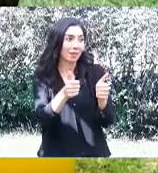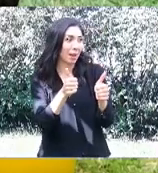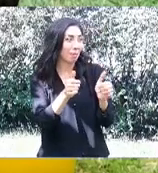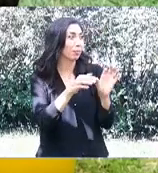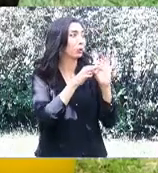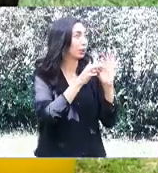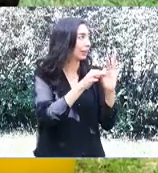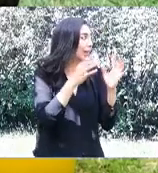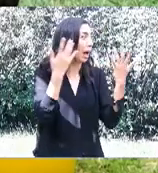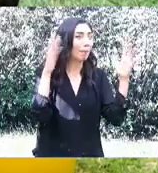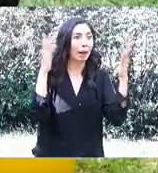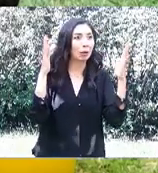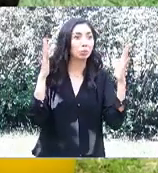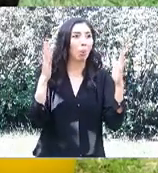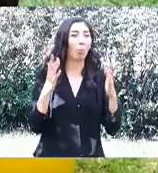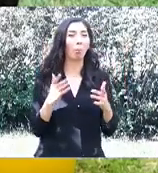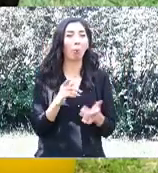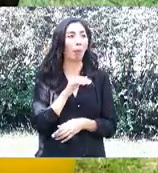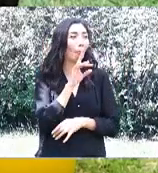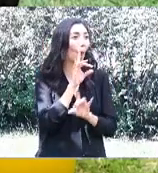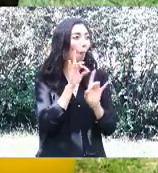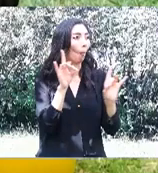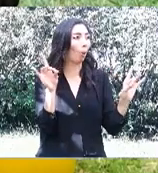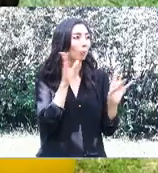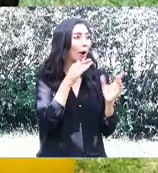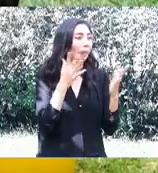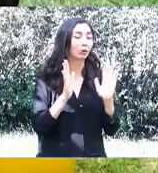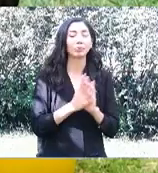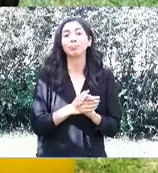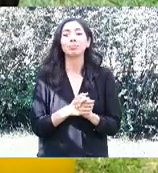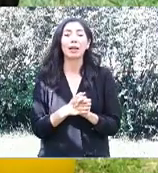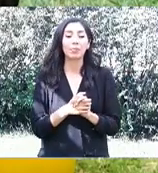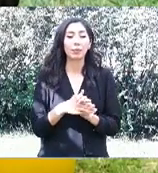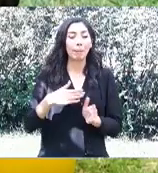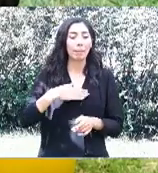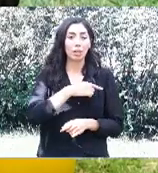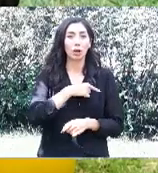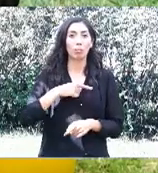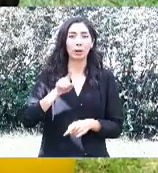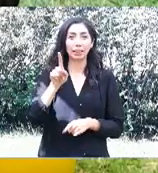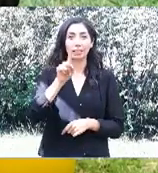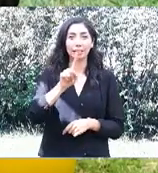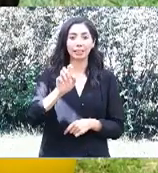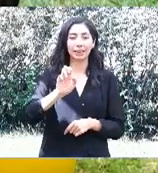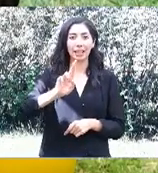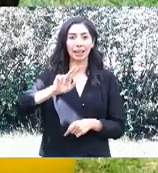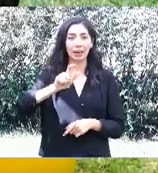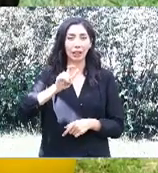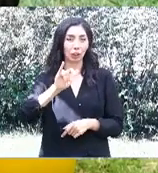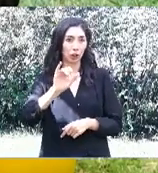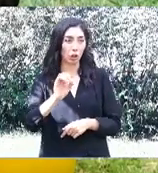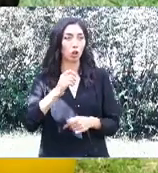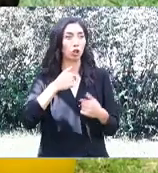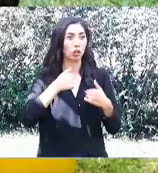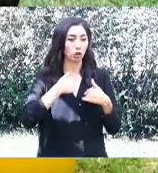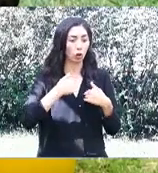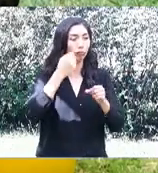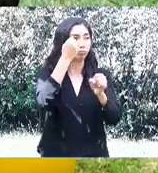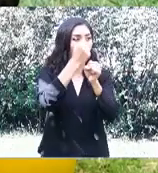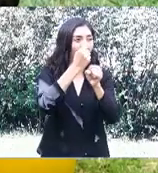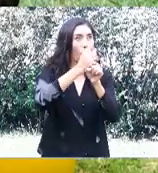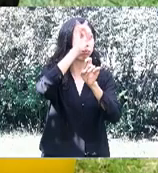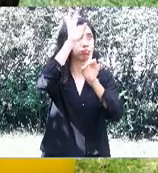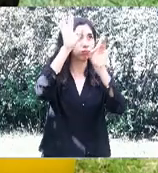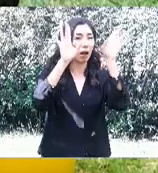muchas gracias por esos aplausos espontáneos me presento mi nombre es Sergio Vázquez para aquellos que no me conozcan soy astrofísico acá en el